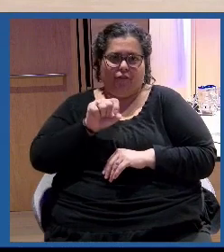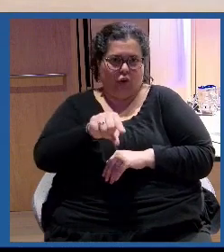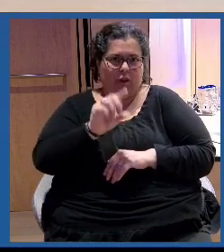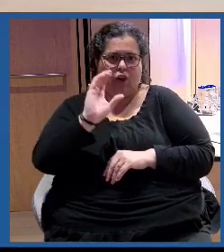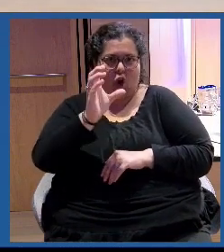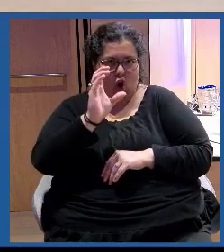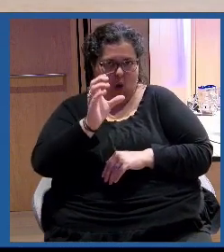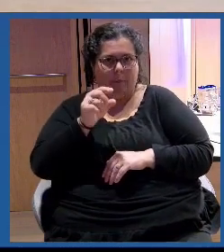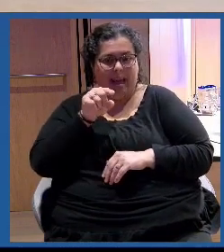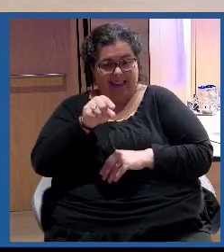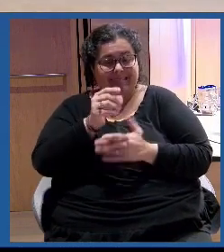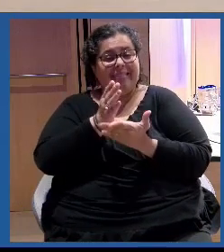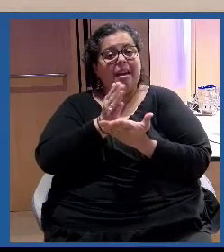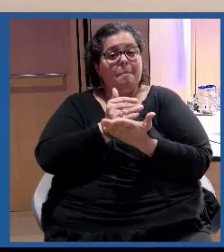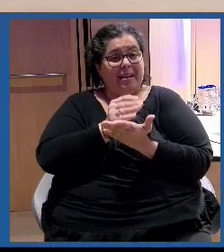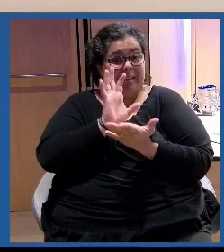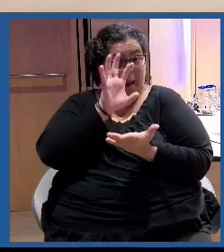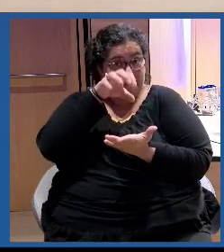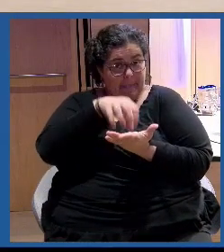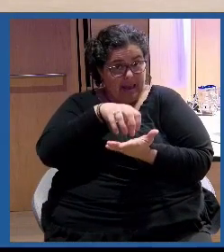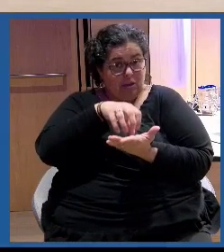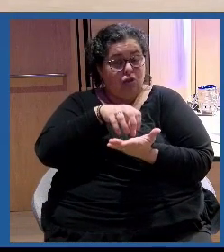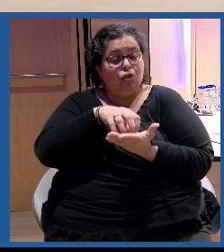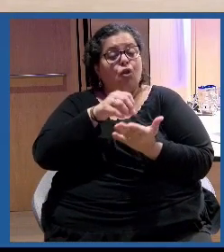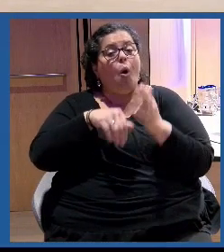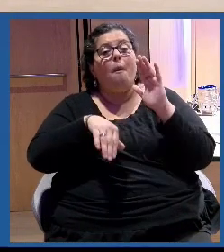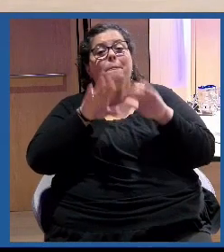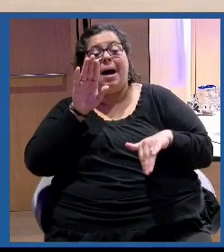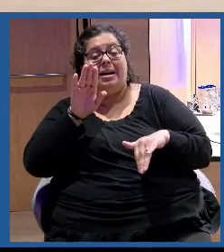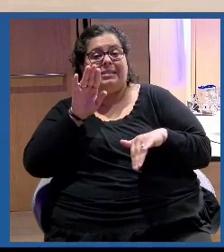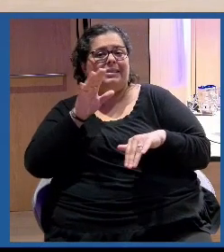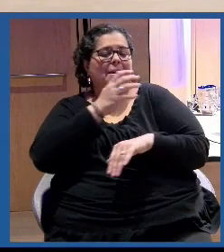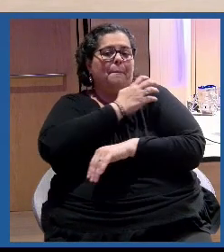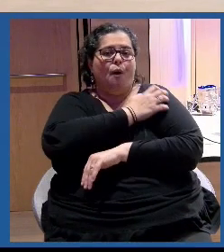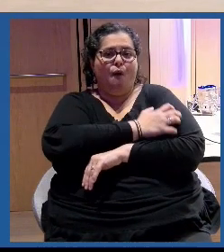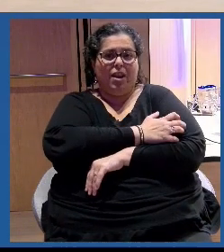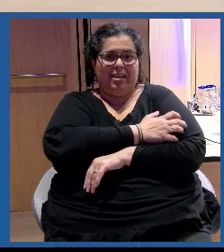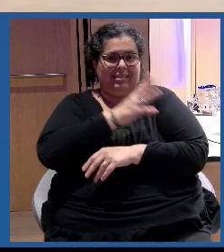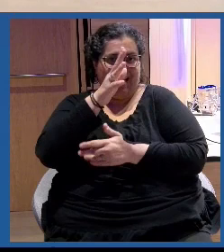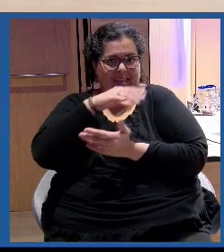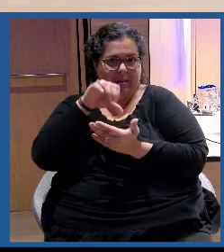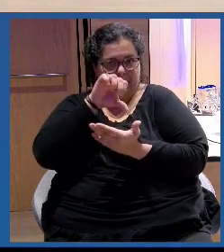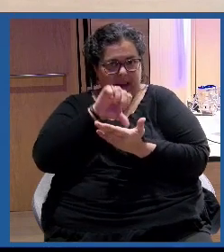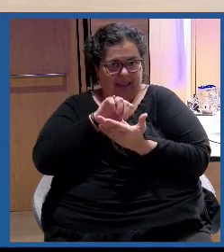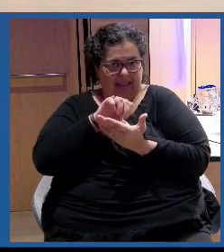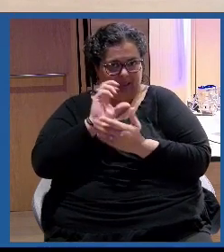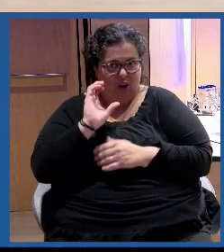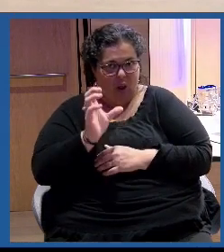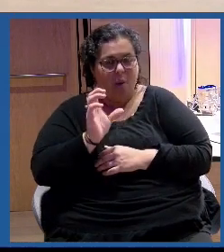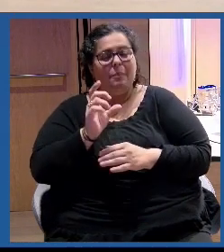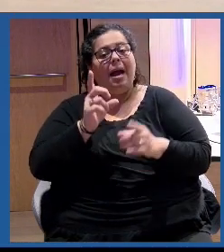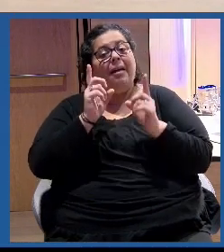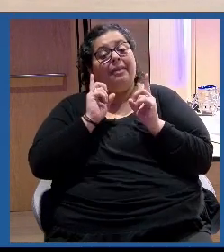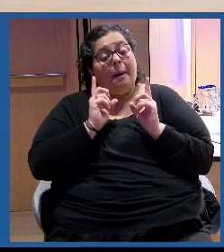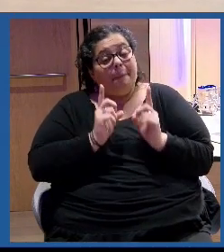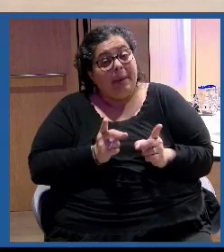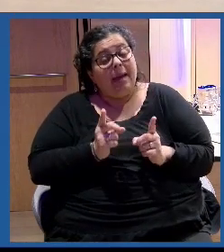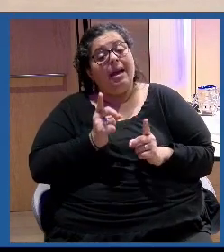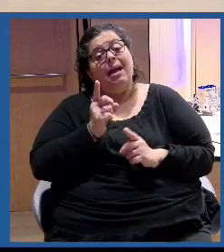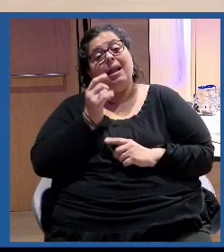El departamento con los mayores niveles de pobreza del país, con aún